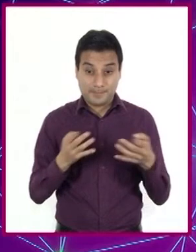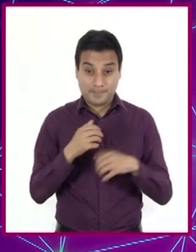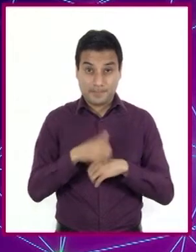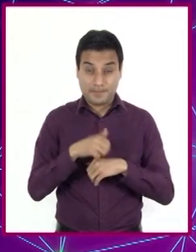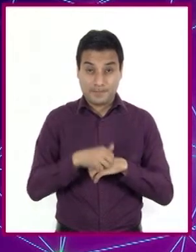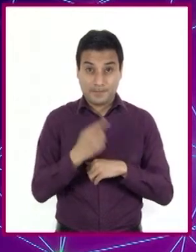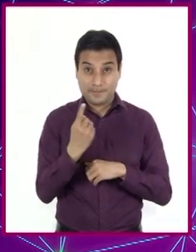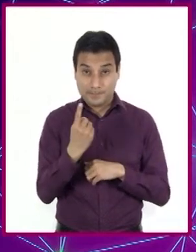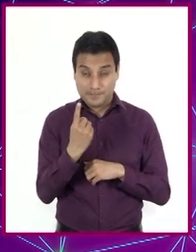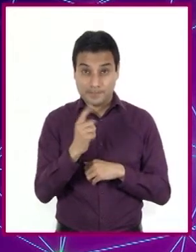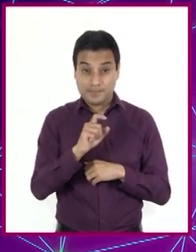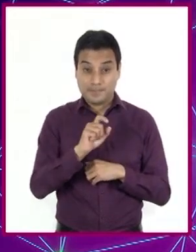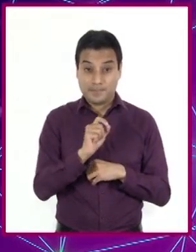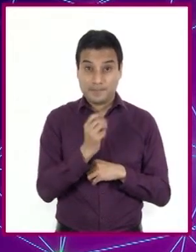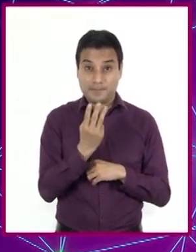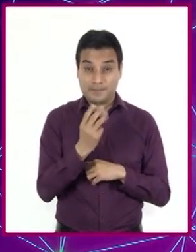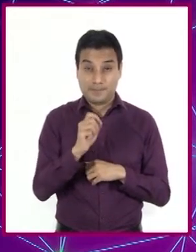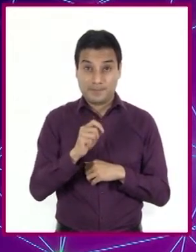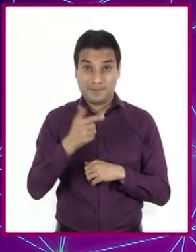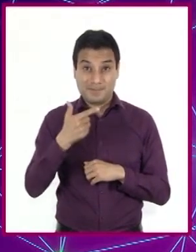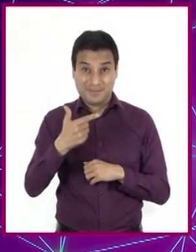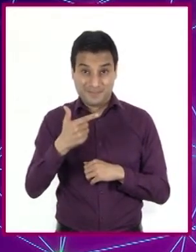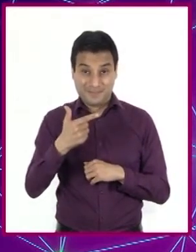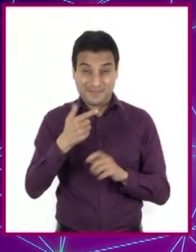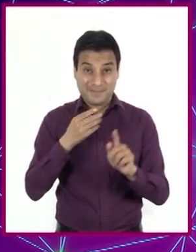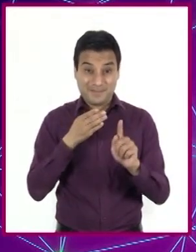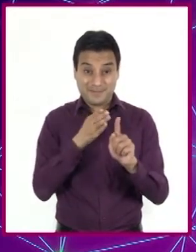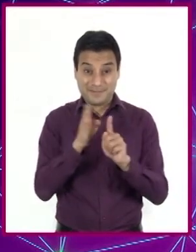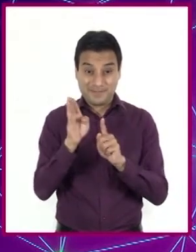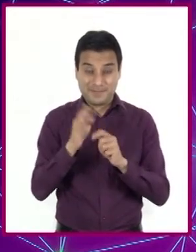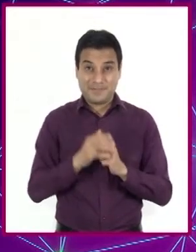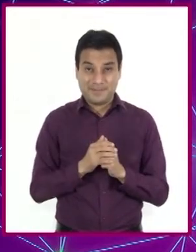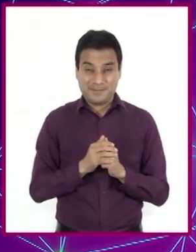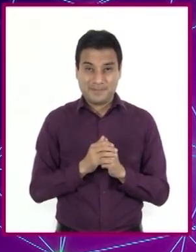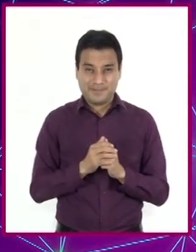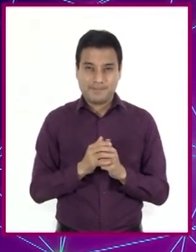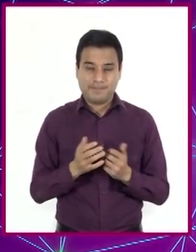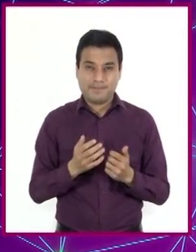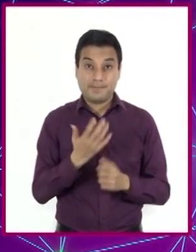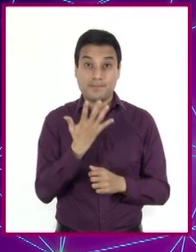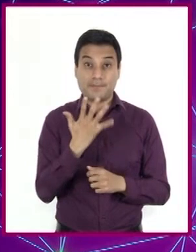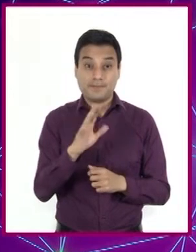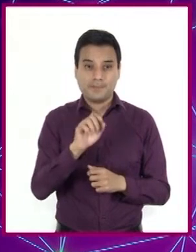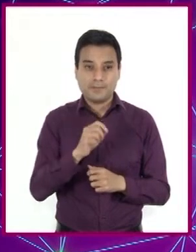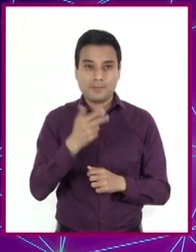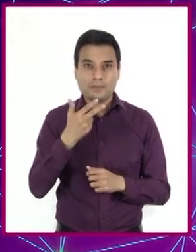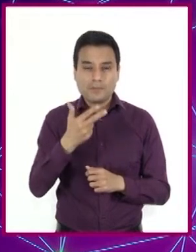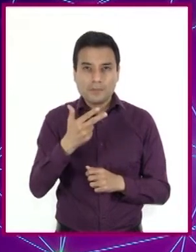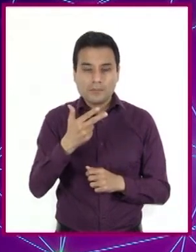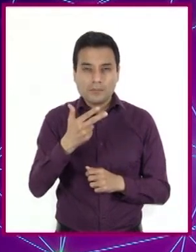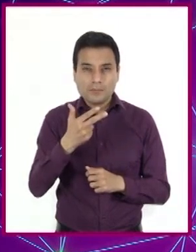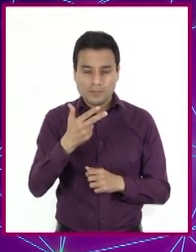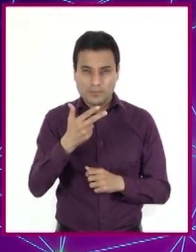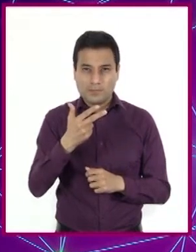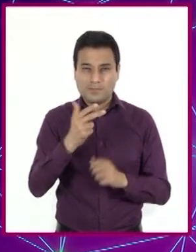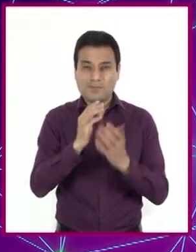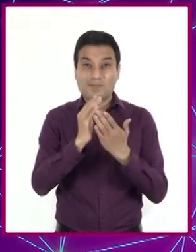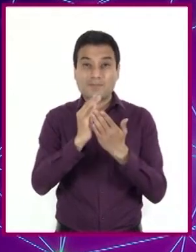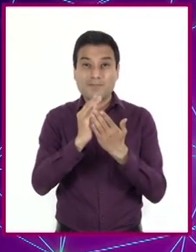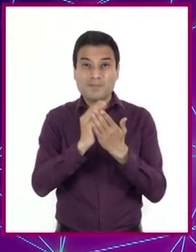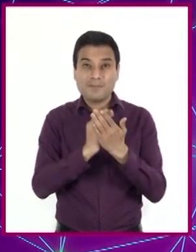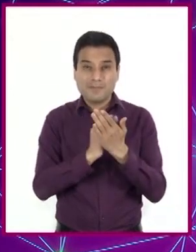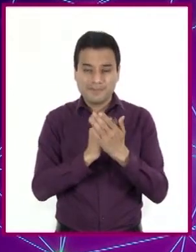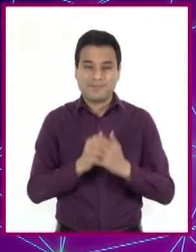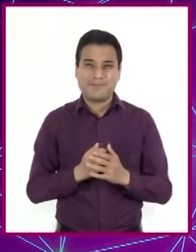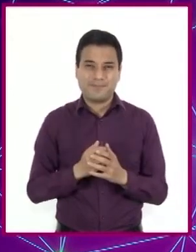desvía 23.7 milímetros y vemos un decremento de 10.8 milímetros de agua pluvial con respecto al